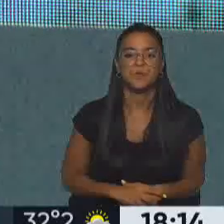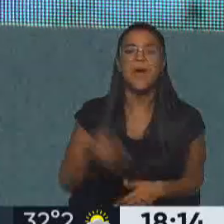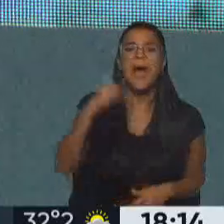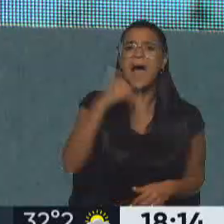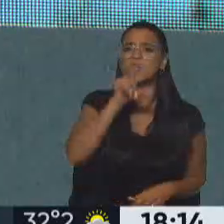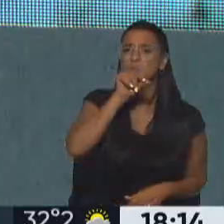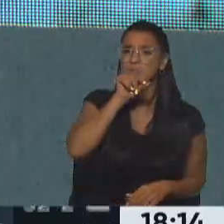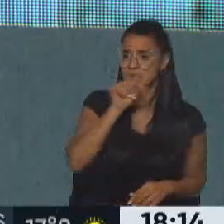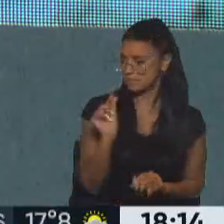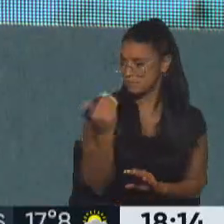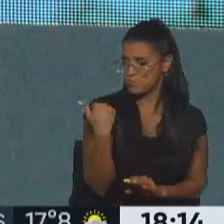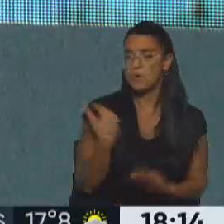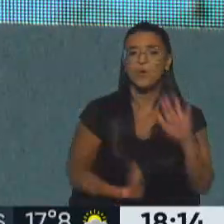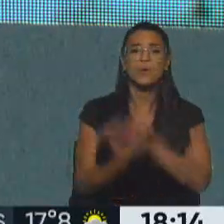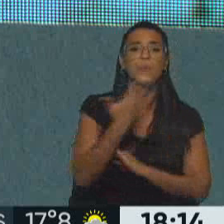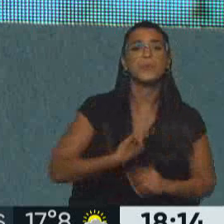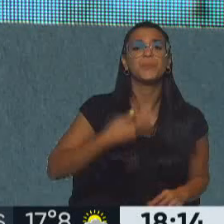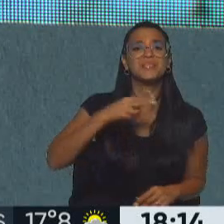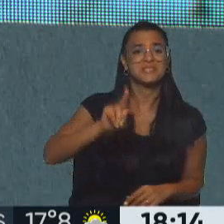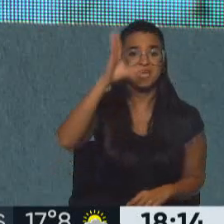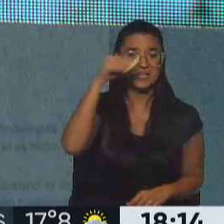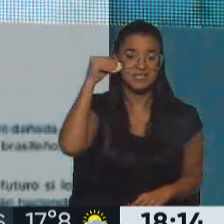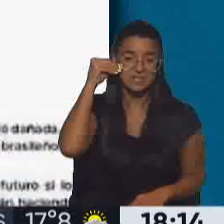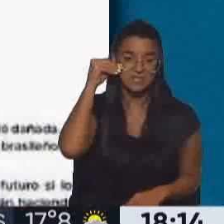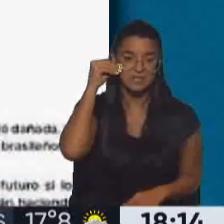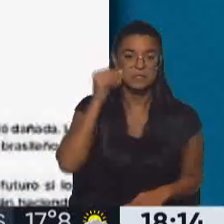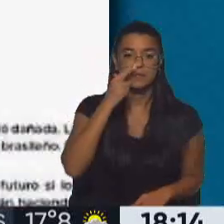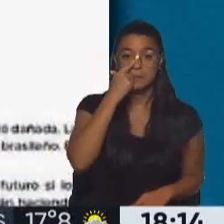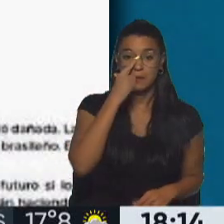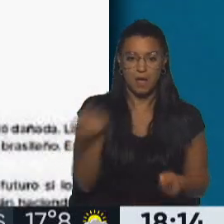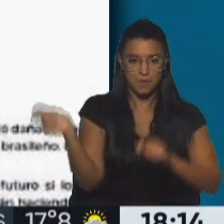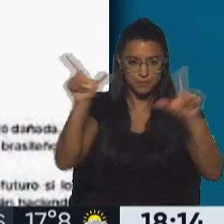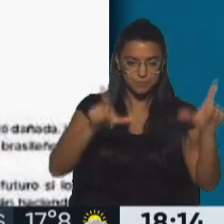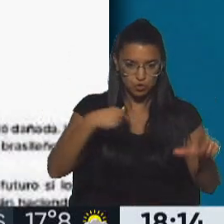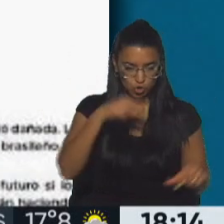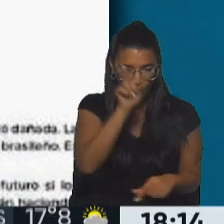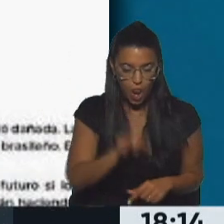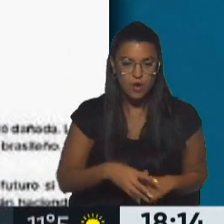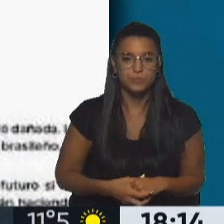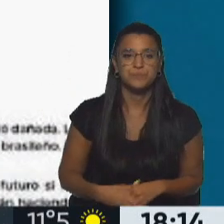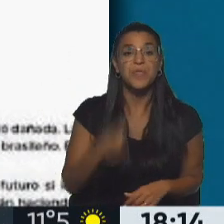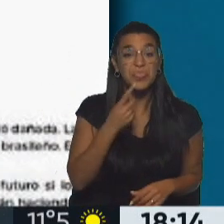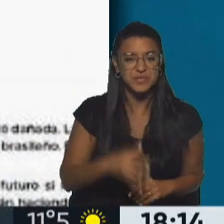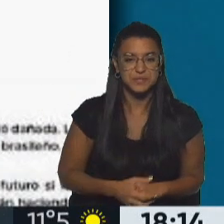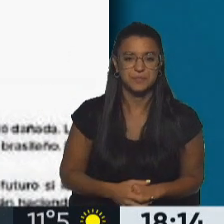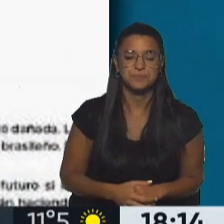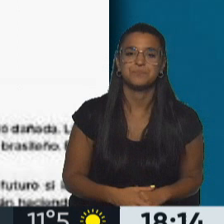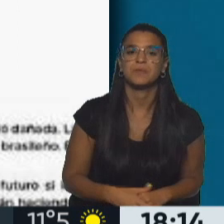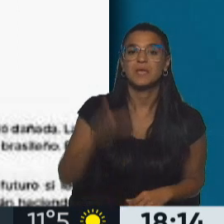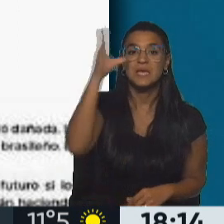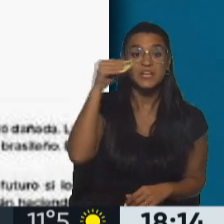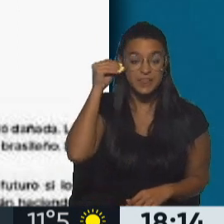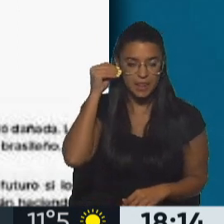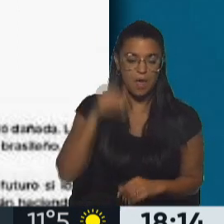un tweet de último momento de la vicepresidenta Cristina Fernández de kirchner ponemelo al aire y yo te lo digo y Dice Cristina